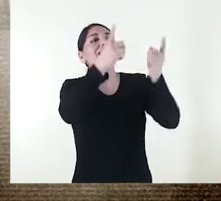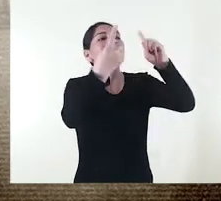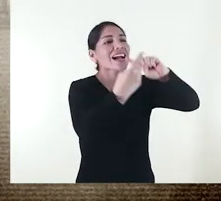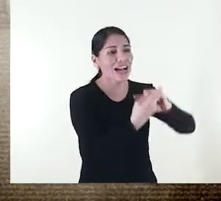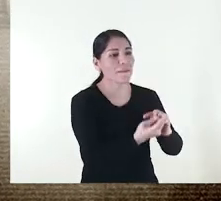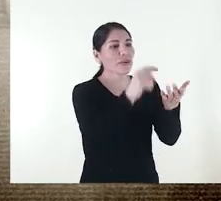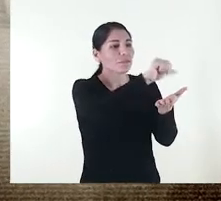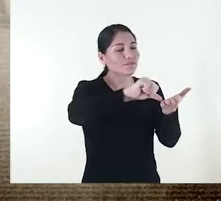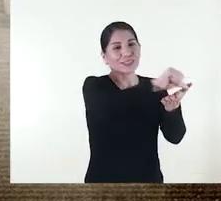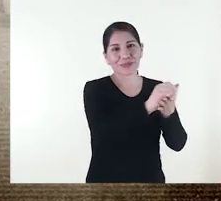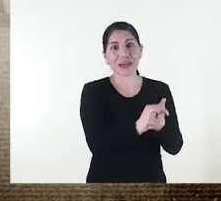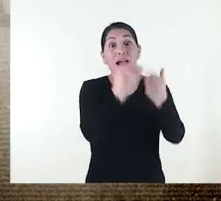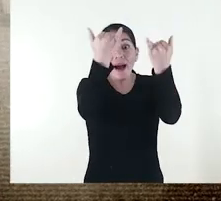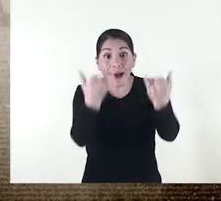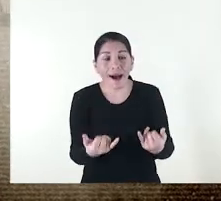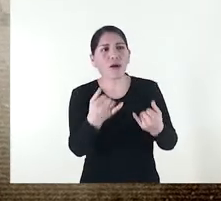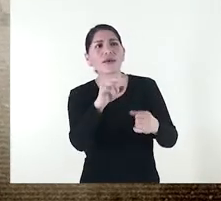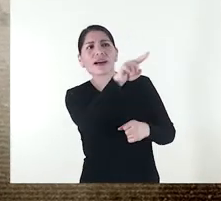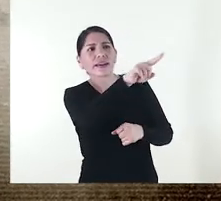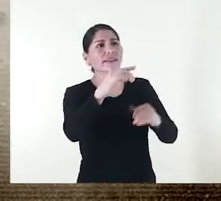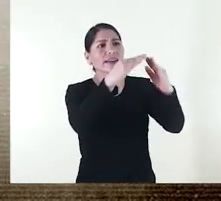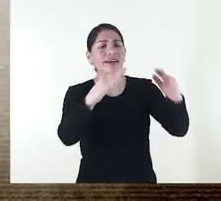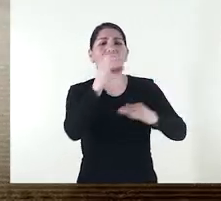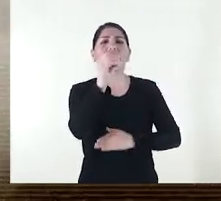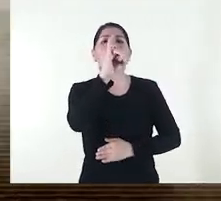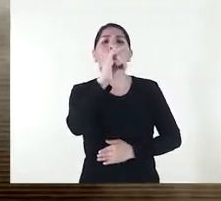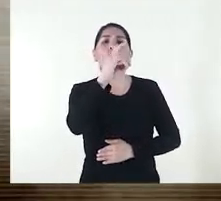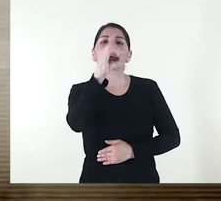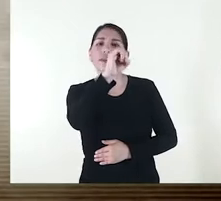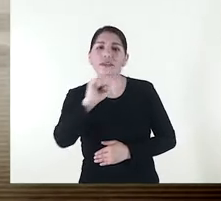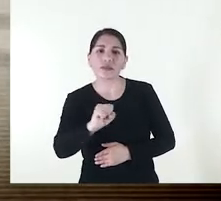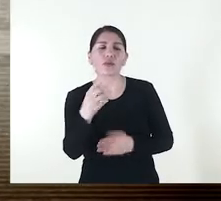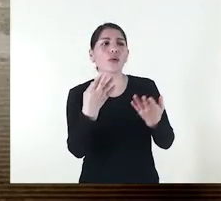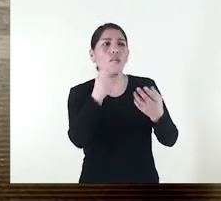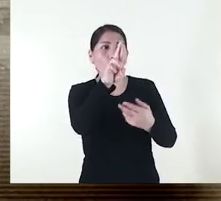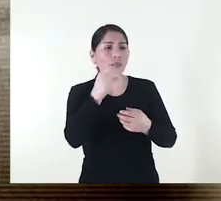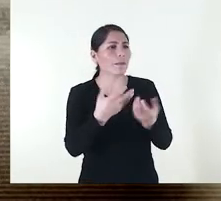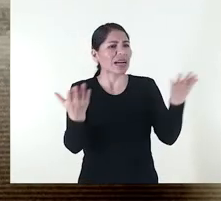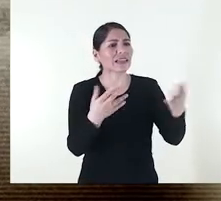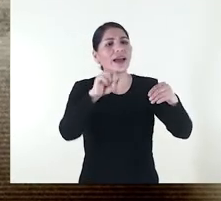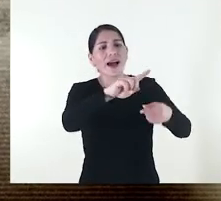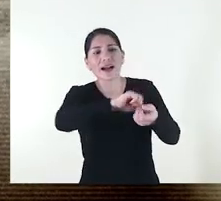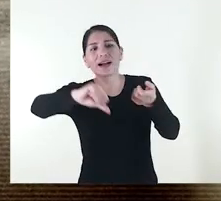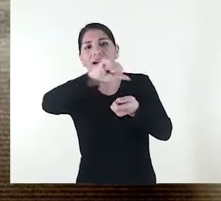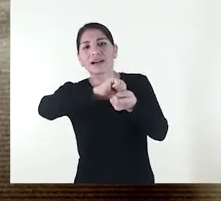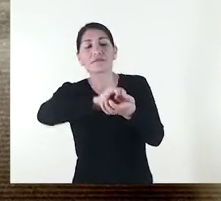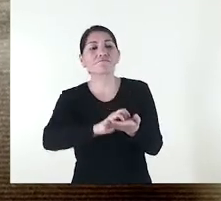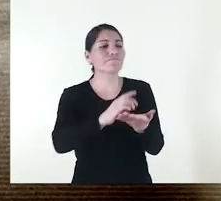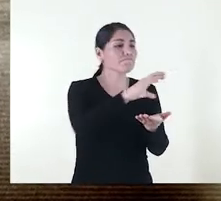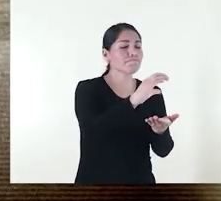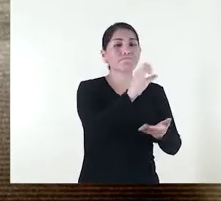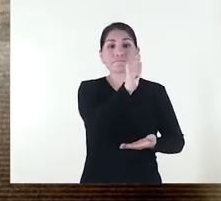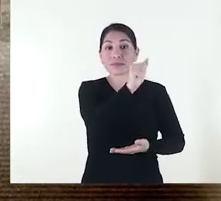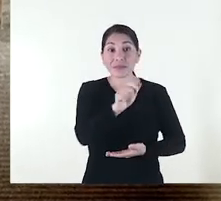demoler esa esquina y la opuesta, donde hoy está la Casa del Oidor, para construir sendas plazuelas, la Plazuela Castilla, que